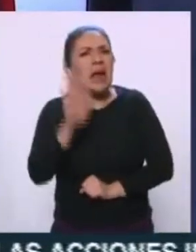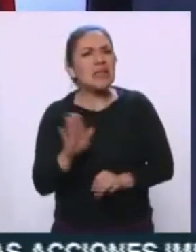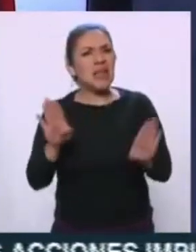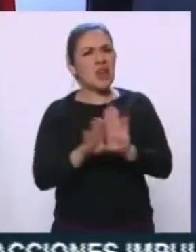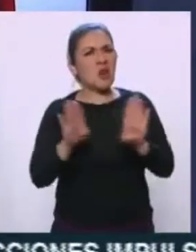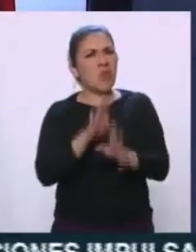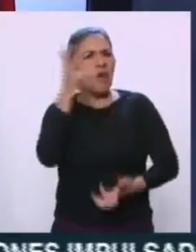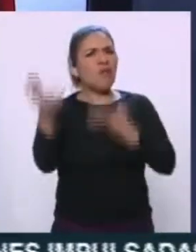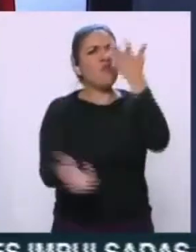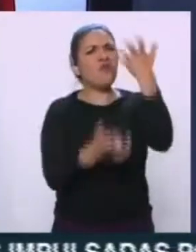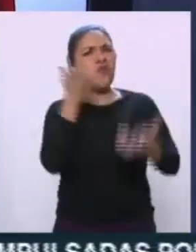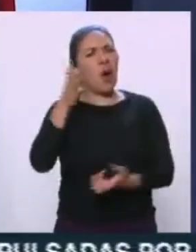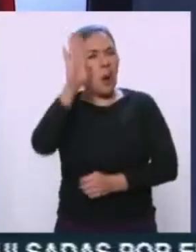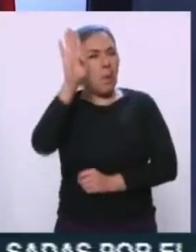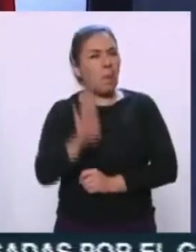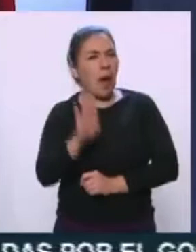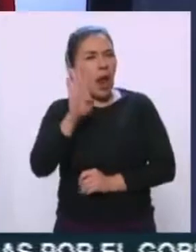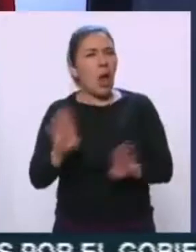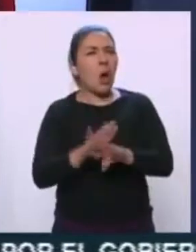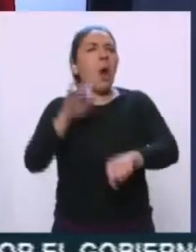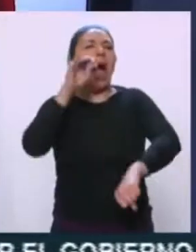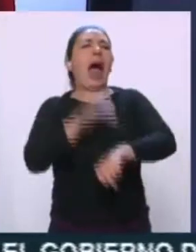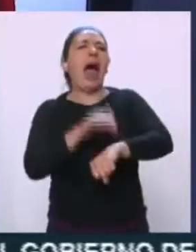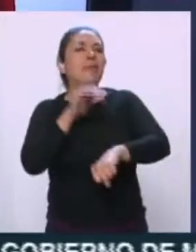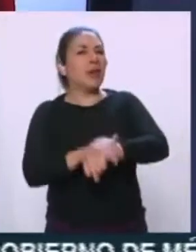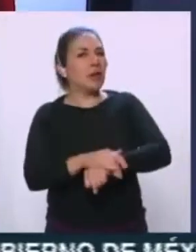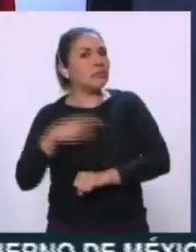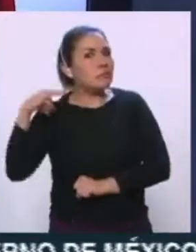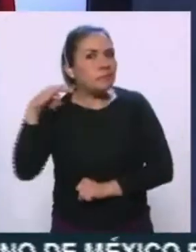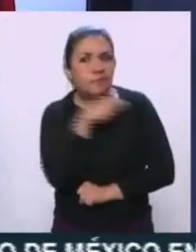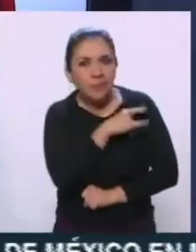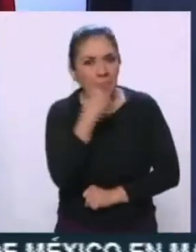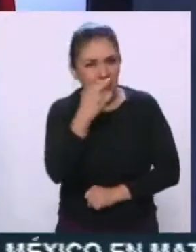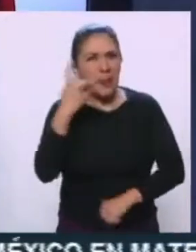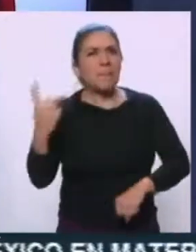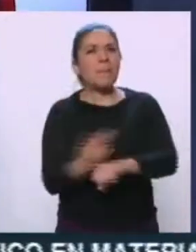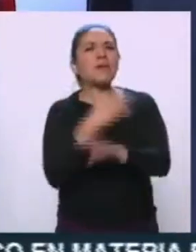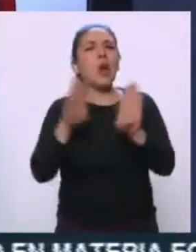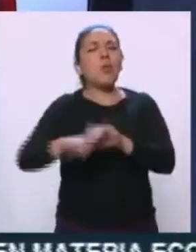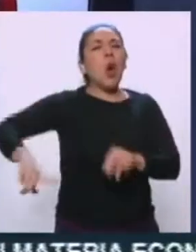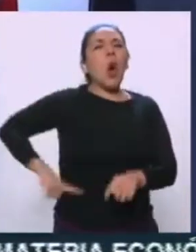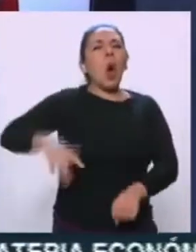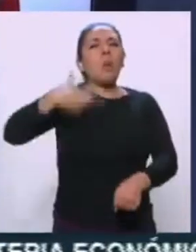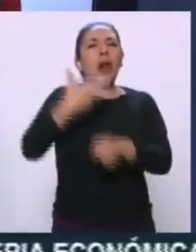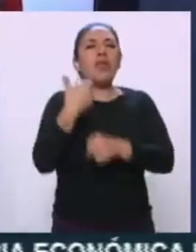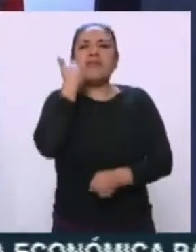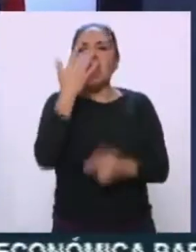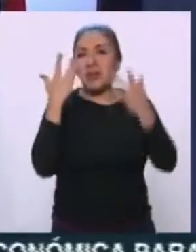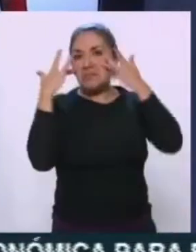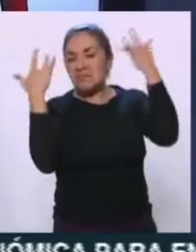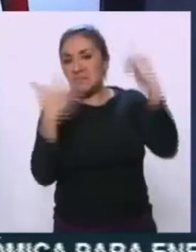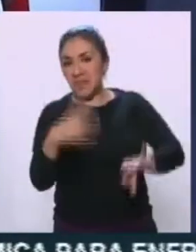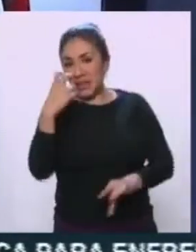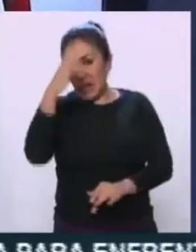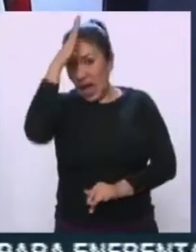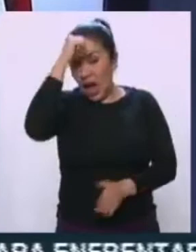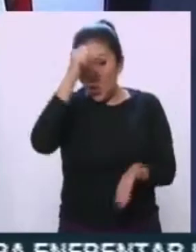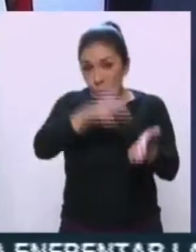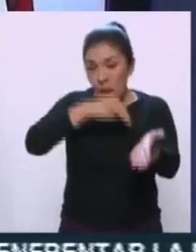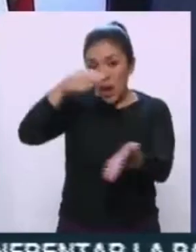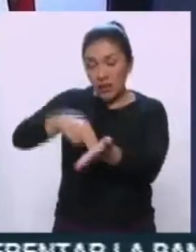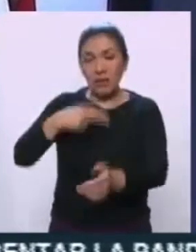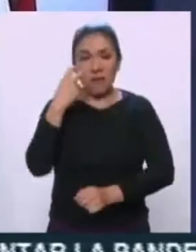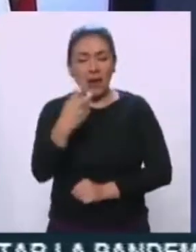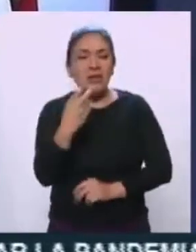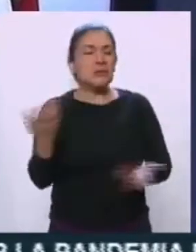de fuego aparentemente amigo. Estábamos hablando de lo sucedido con estos gobernadores que se quieren salir del pacto fiscal y por